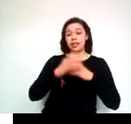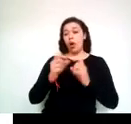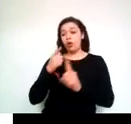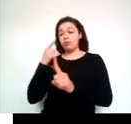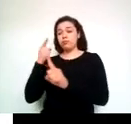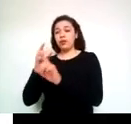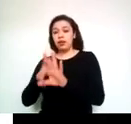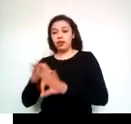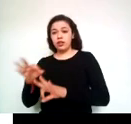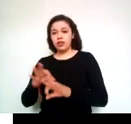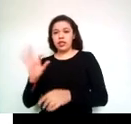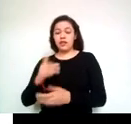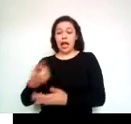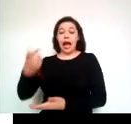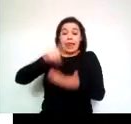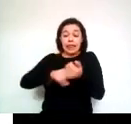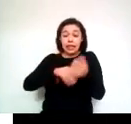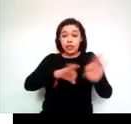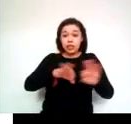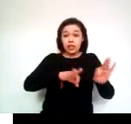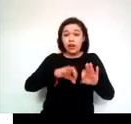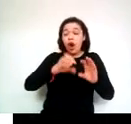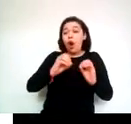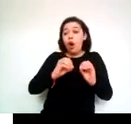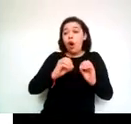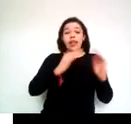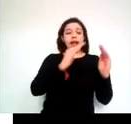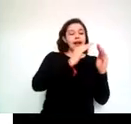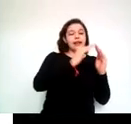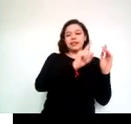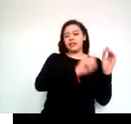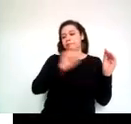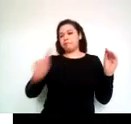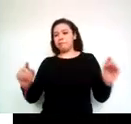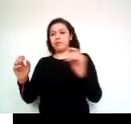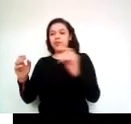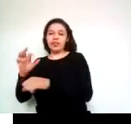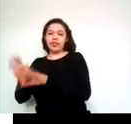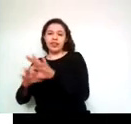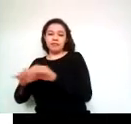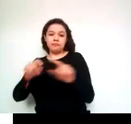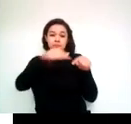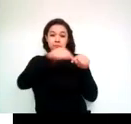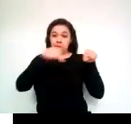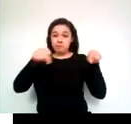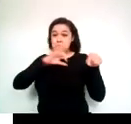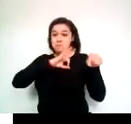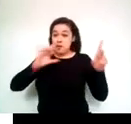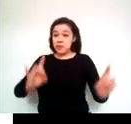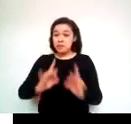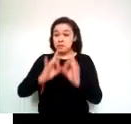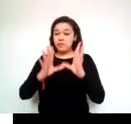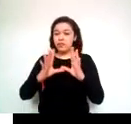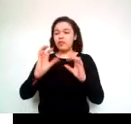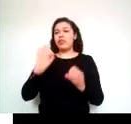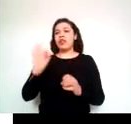puede haberle pasado dentro del trabajo o camino al trabajo. O incluso en alguna situación que puede ser